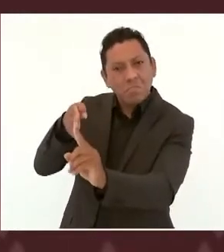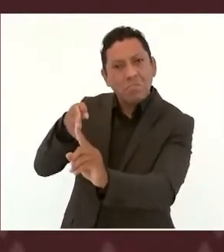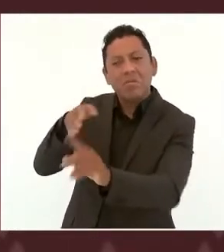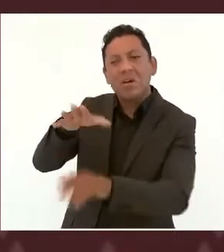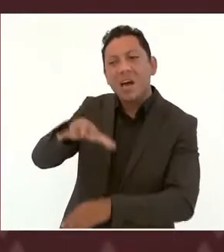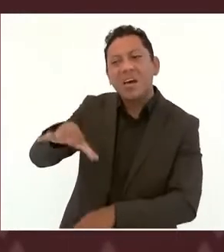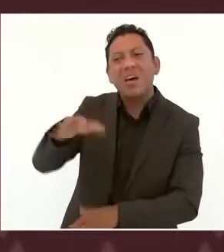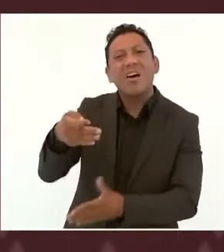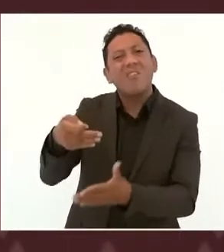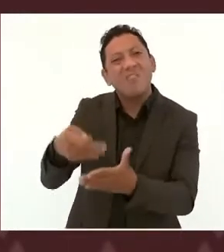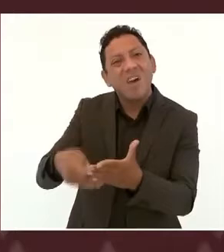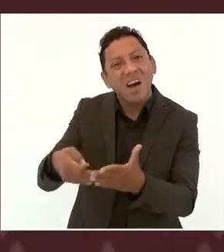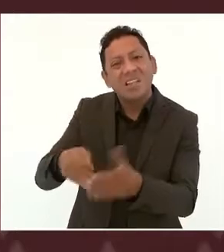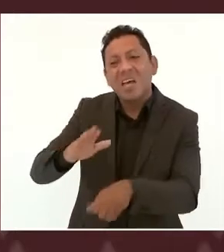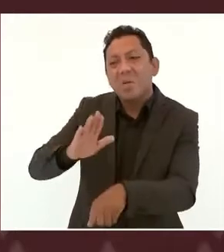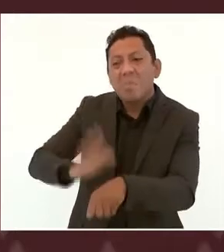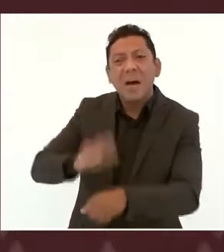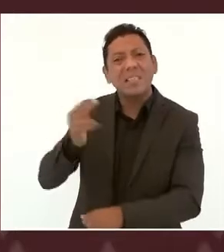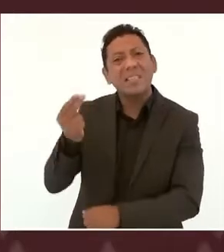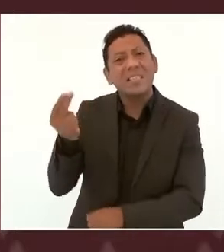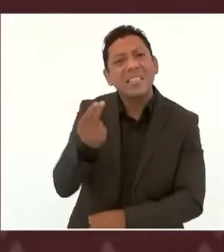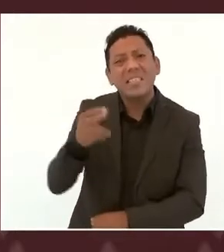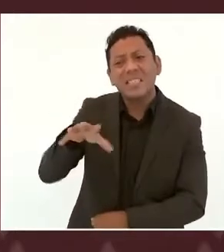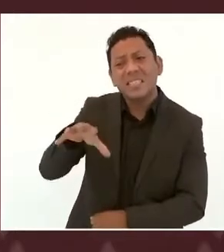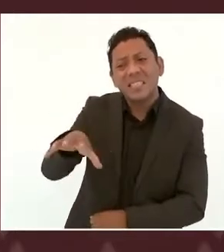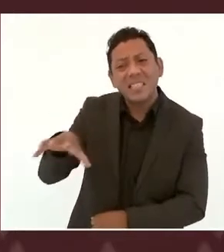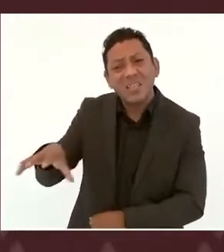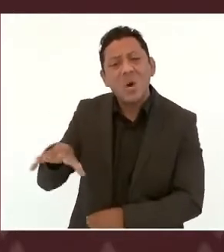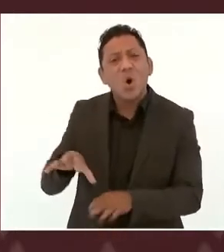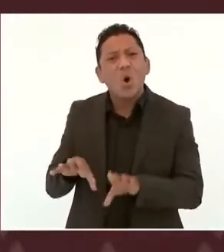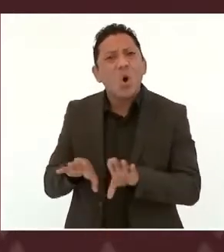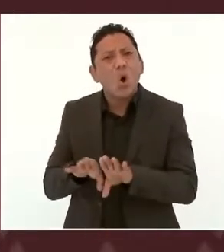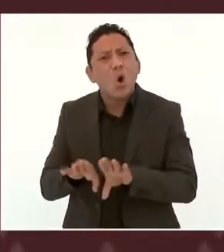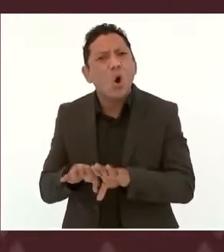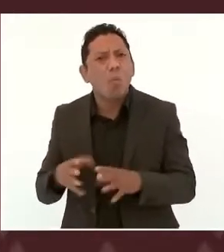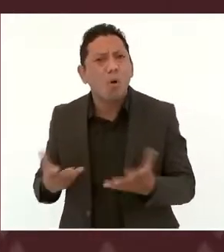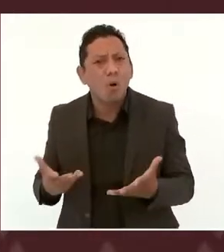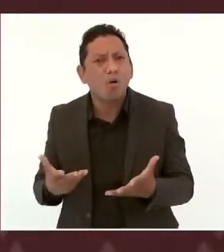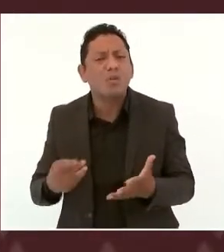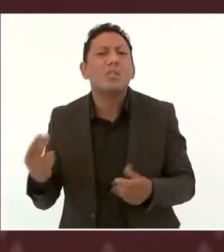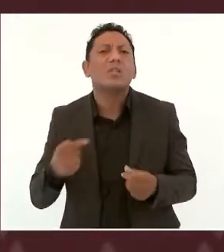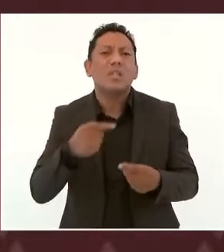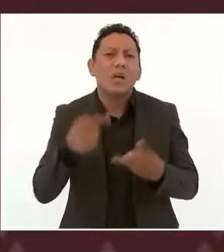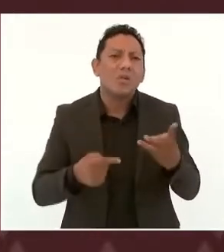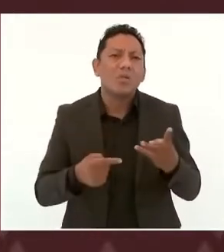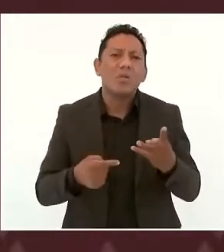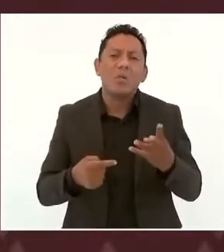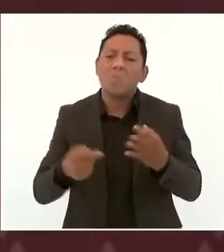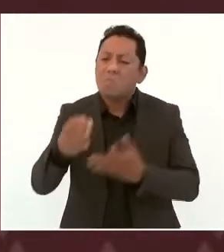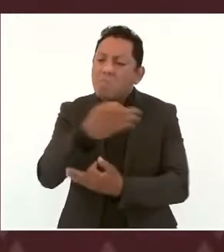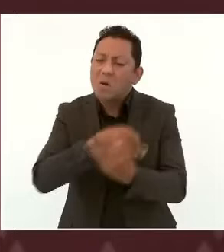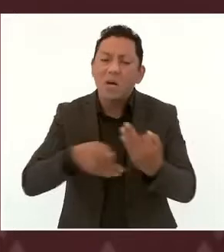los más necesitados, bajo el criterio de que por el bien de todos, primero los